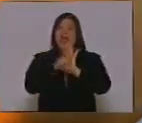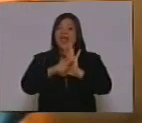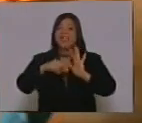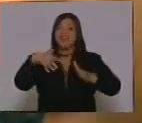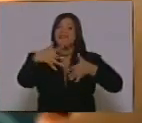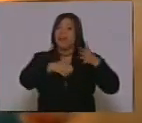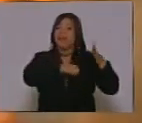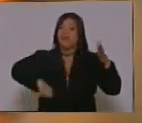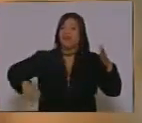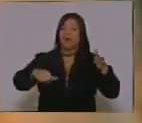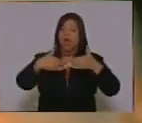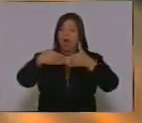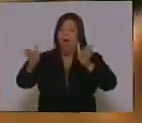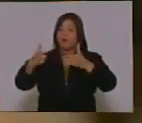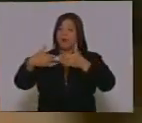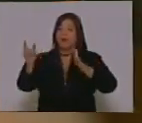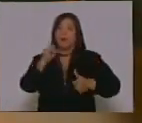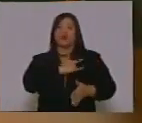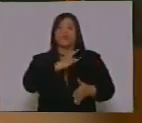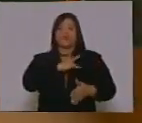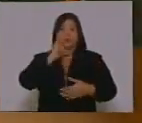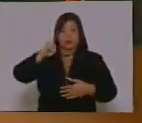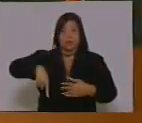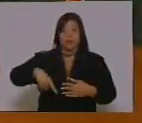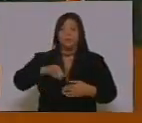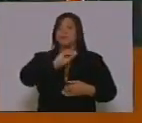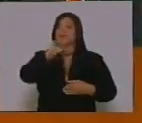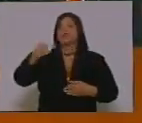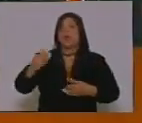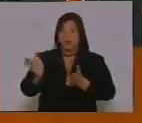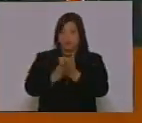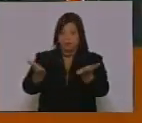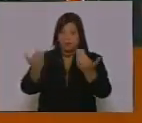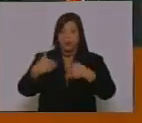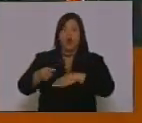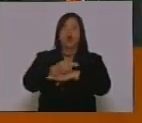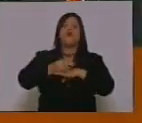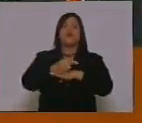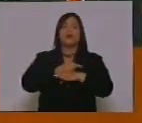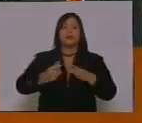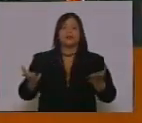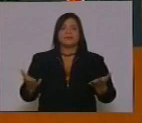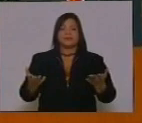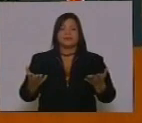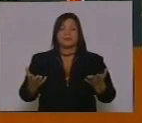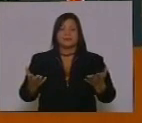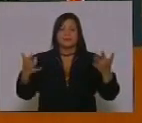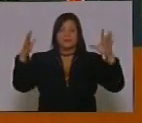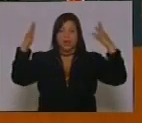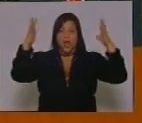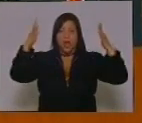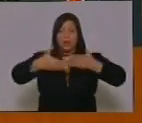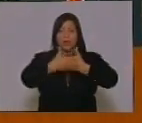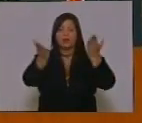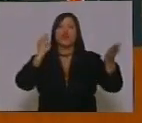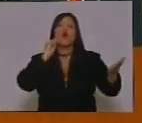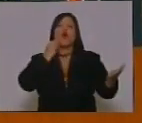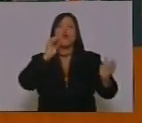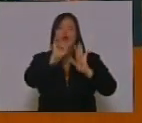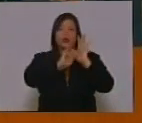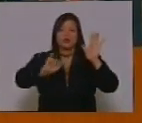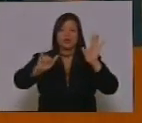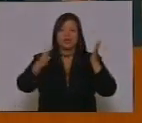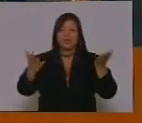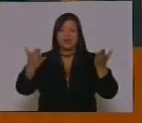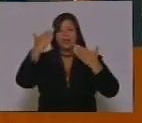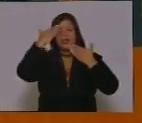las universidades, sino que ahora el Estado nos convoca a gobernar. Y he aquí un aplauso para todos los jóvenes constituyentes